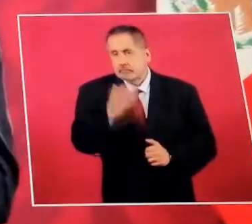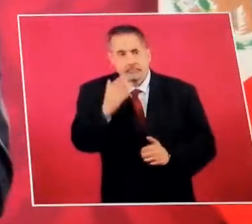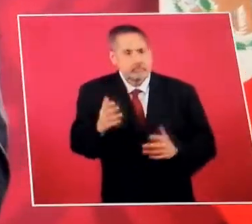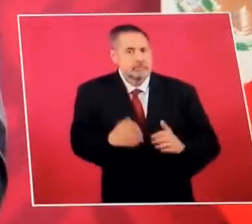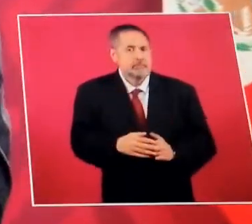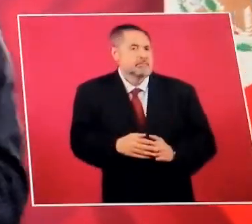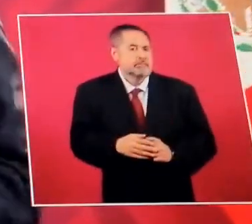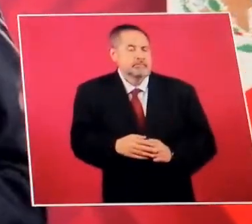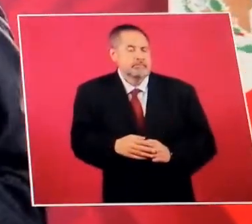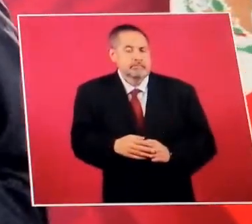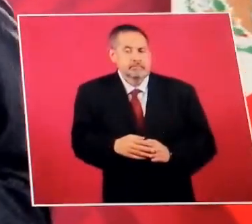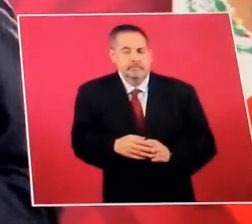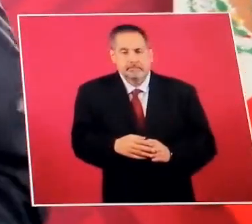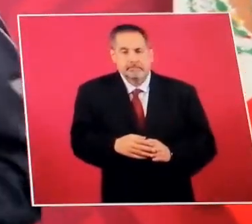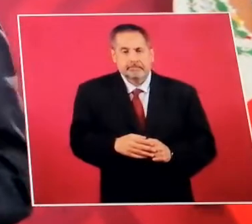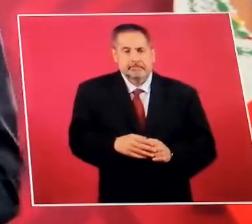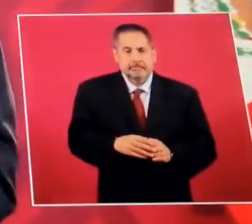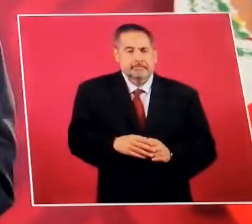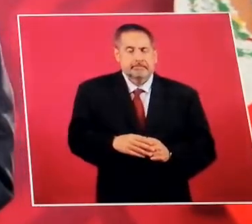solo